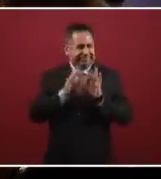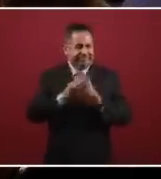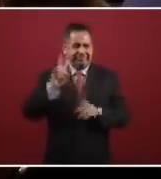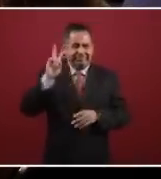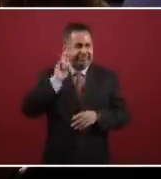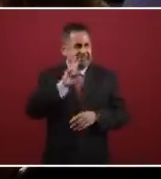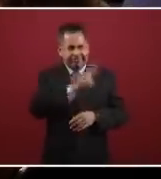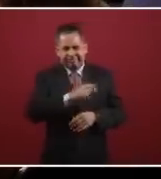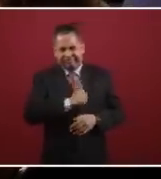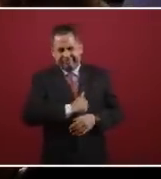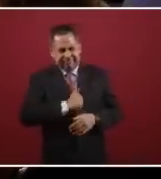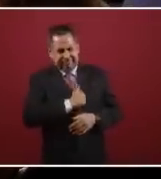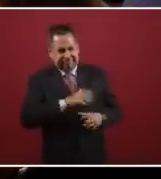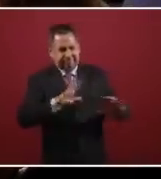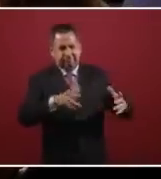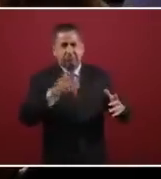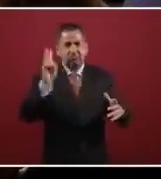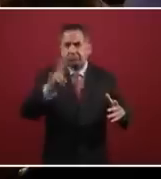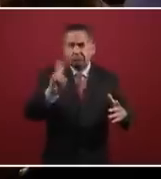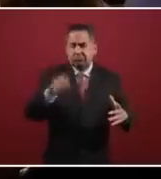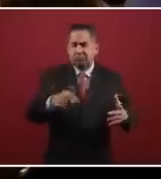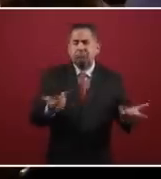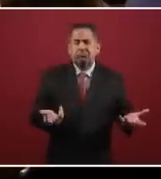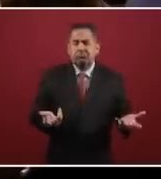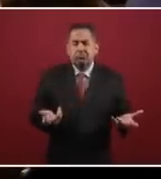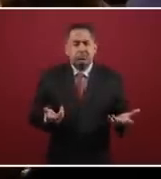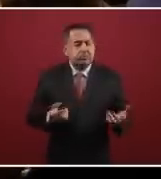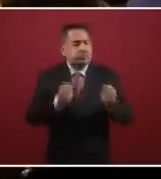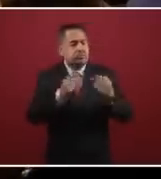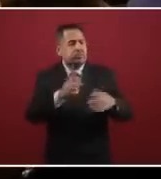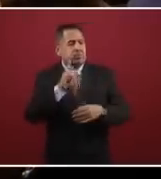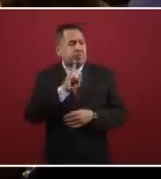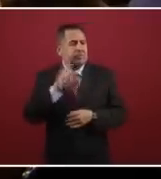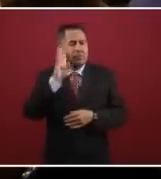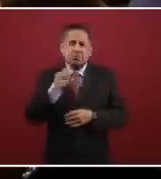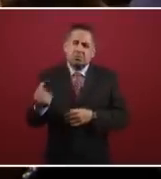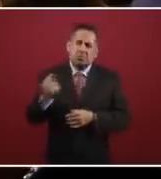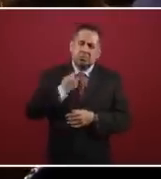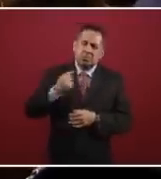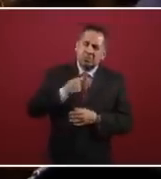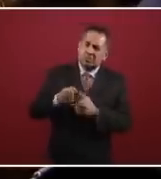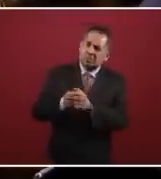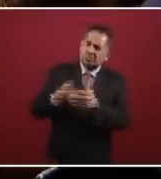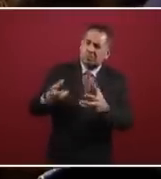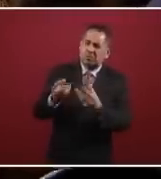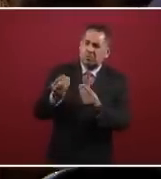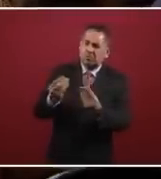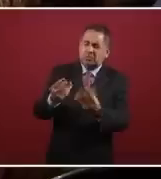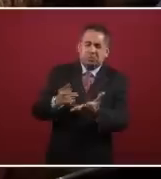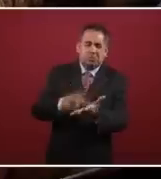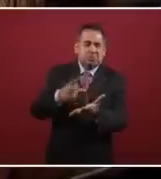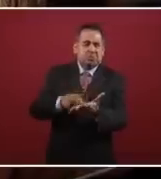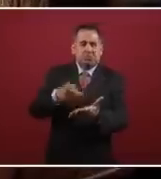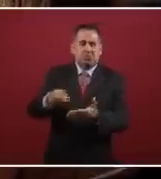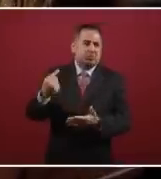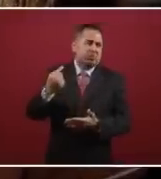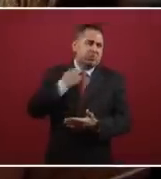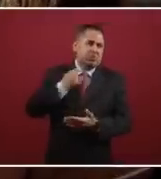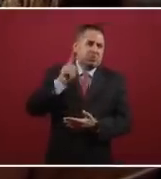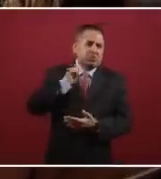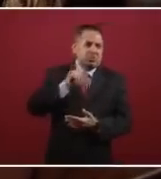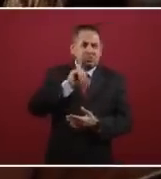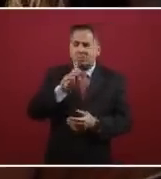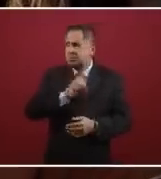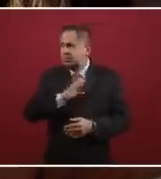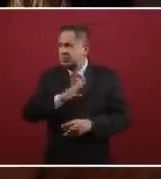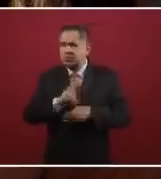son lamentables, la realidad es que el número de feminicidios sí ha incrementado. Cada vez las mujeres pues tienen miedo a